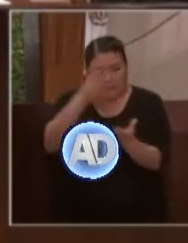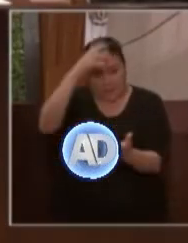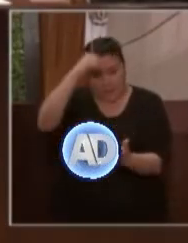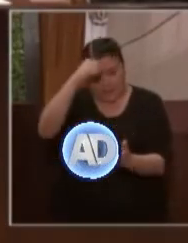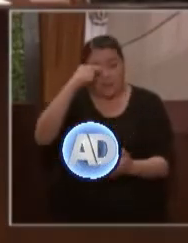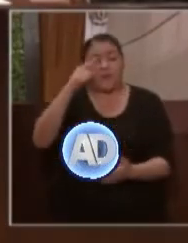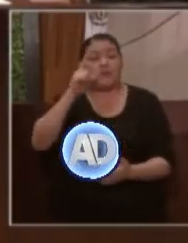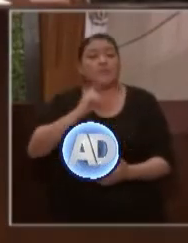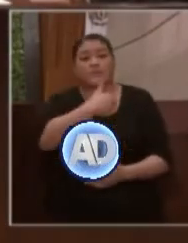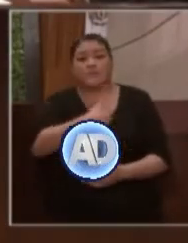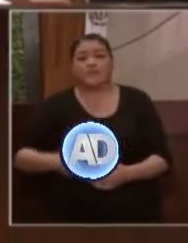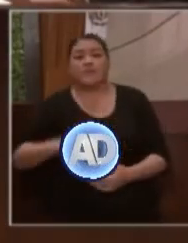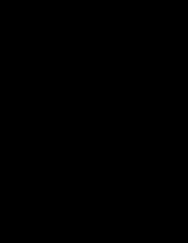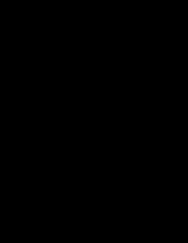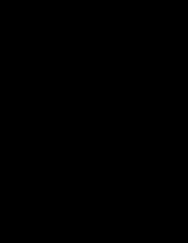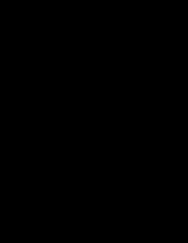pesos